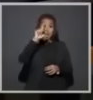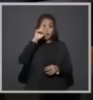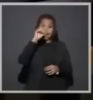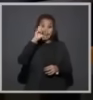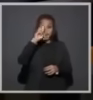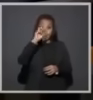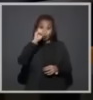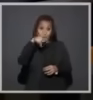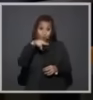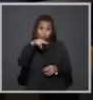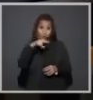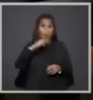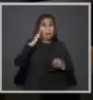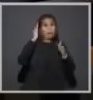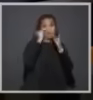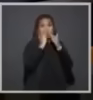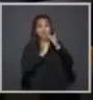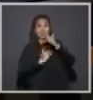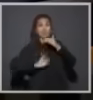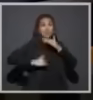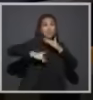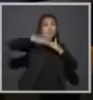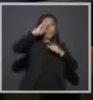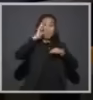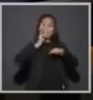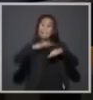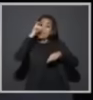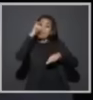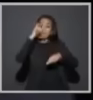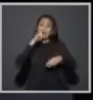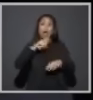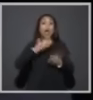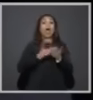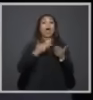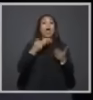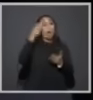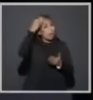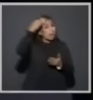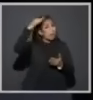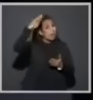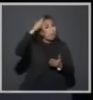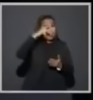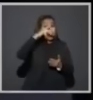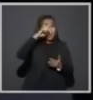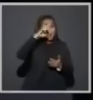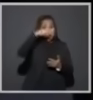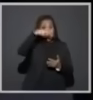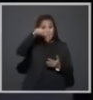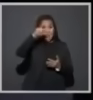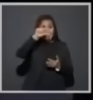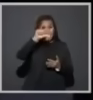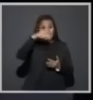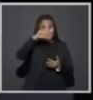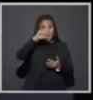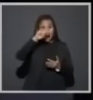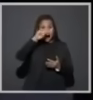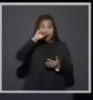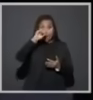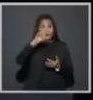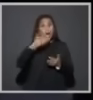de 200%. Y ahora con Peña la deuda pública es de más de 10